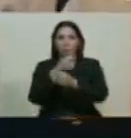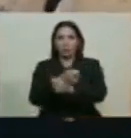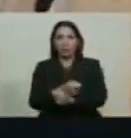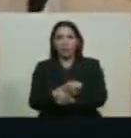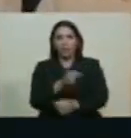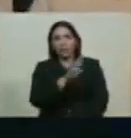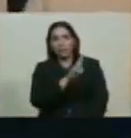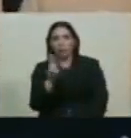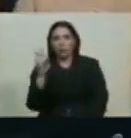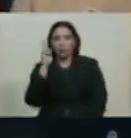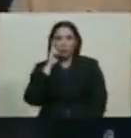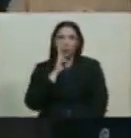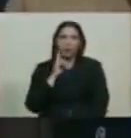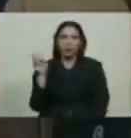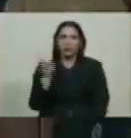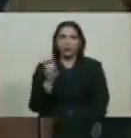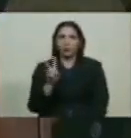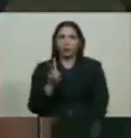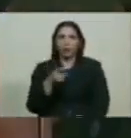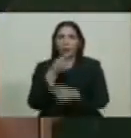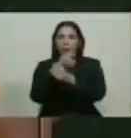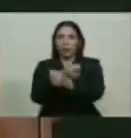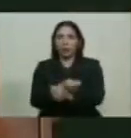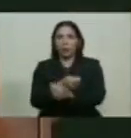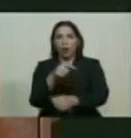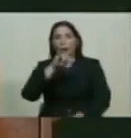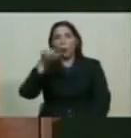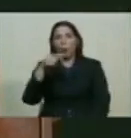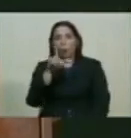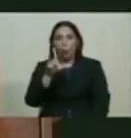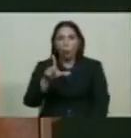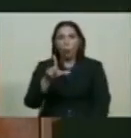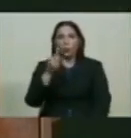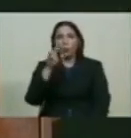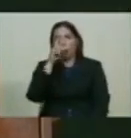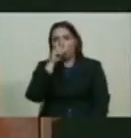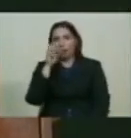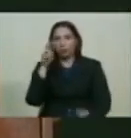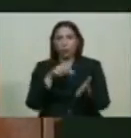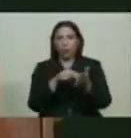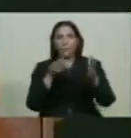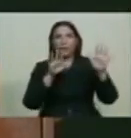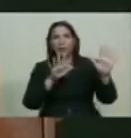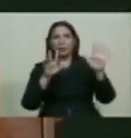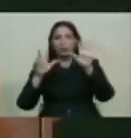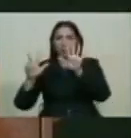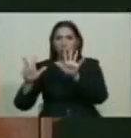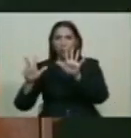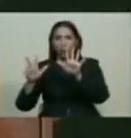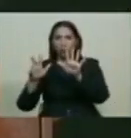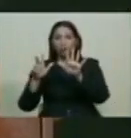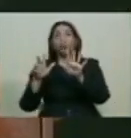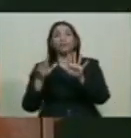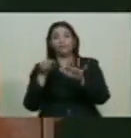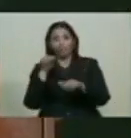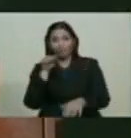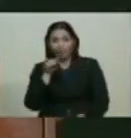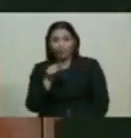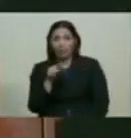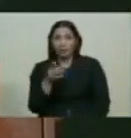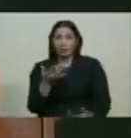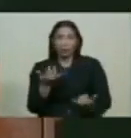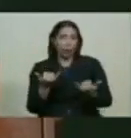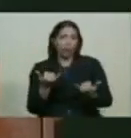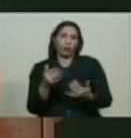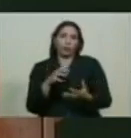Venezuela va a graduar durante este mes de julio del año 2018, en medio de las más grandes dificultades, como decía